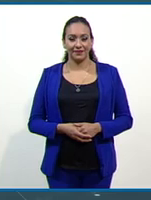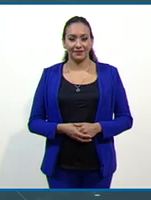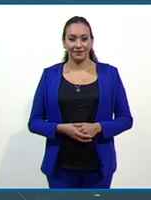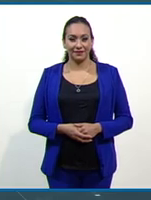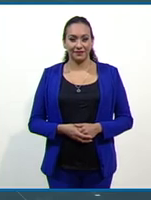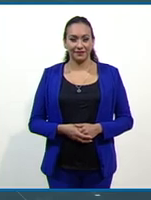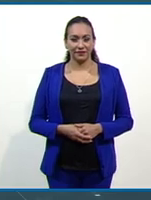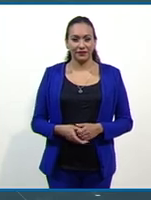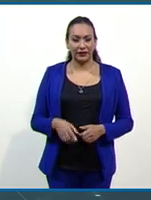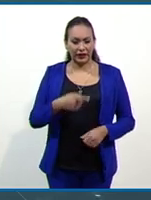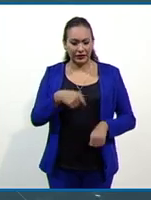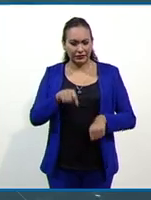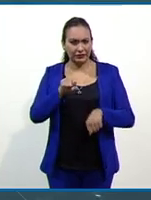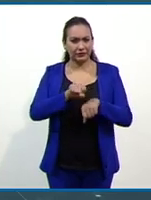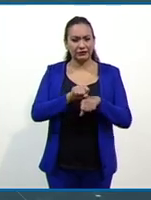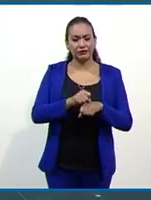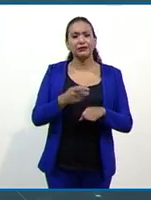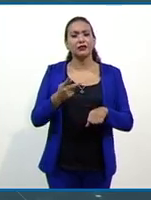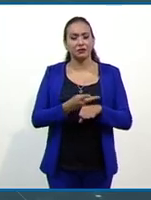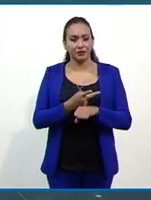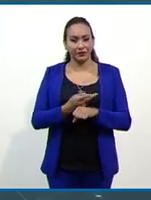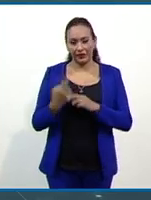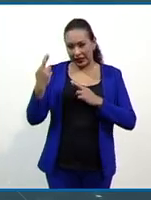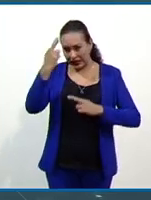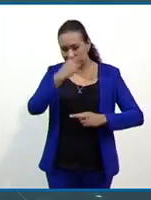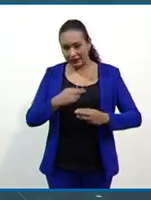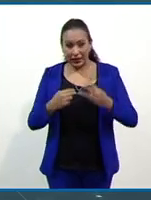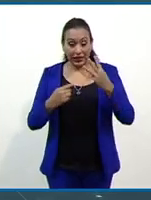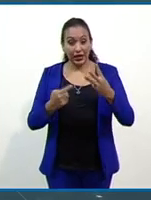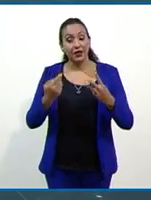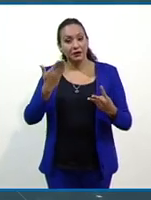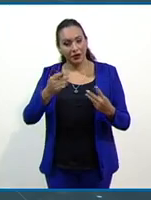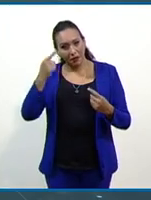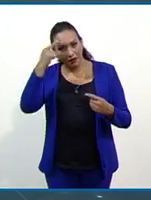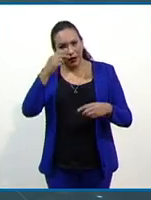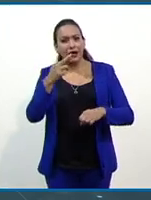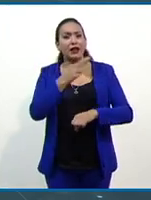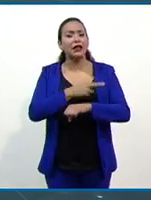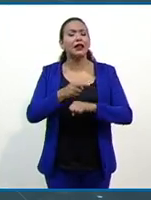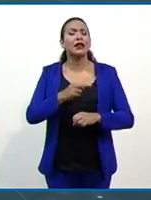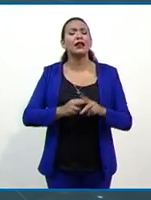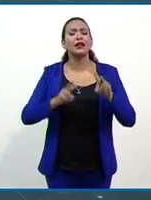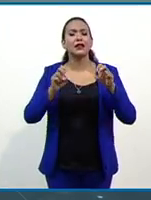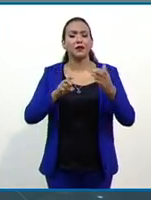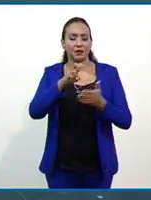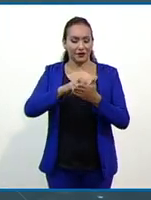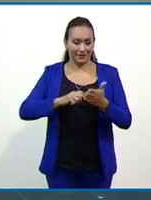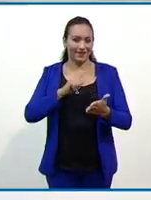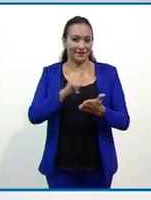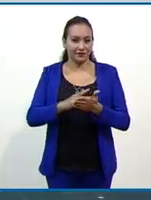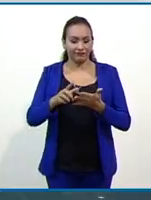El Pleno de la Corte descartó desechar 3 consultas a trámite relacionadas con la reforma judicial.